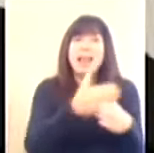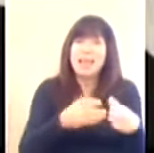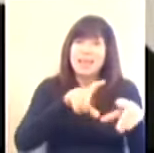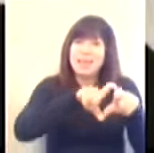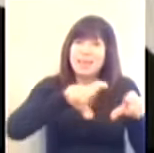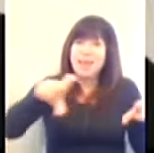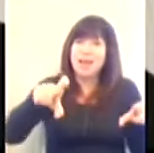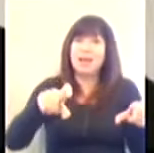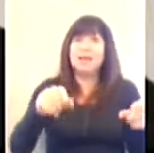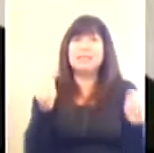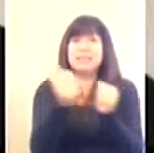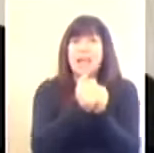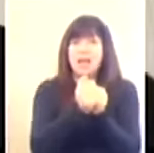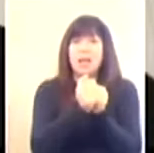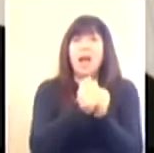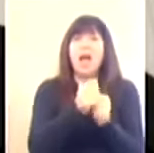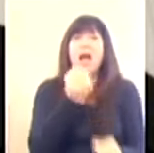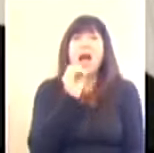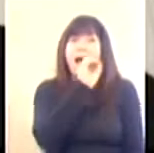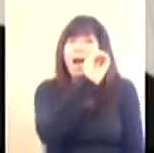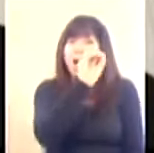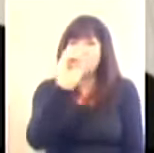de anunciar ya